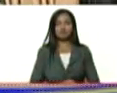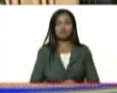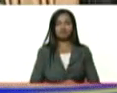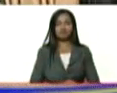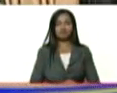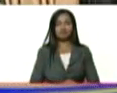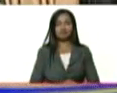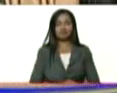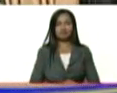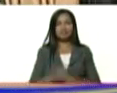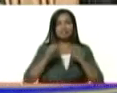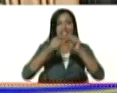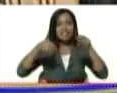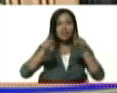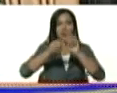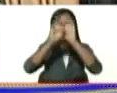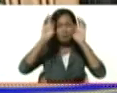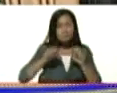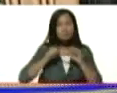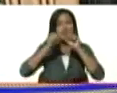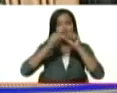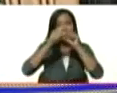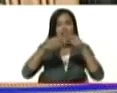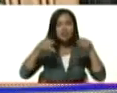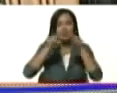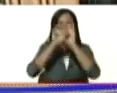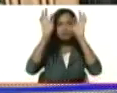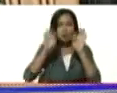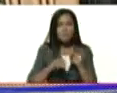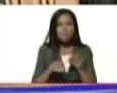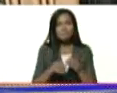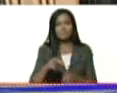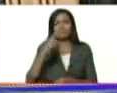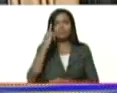radical y verticalmente firme la doctrina de Bolívar,